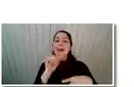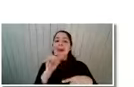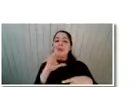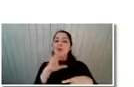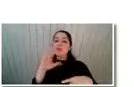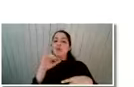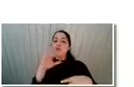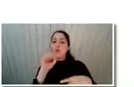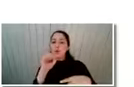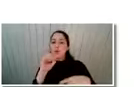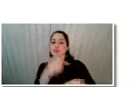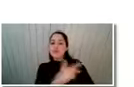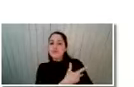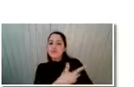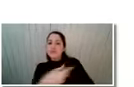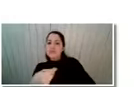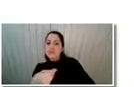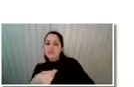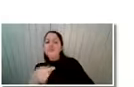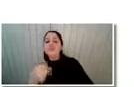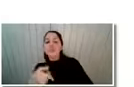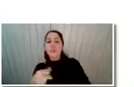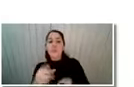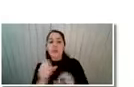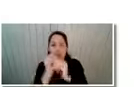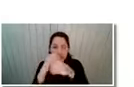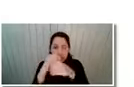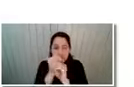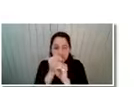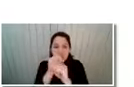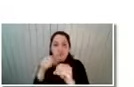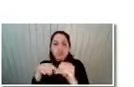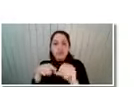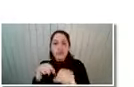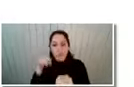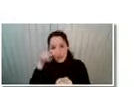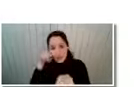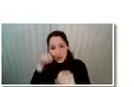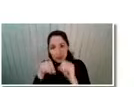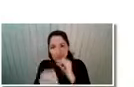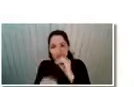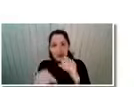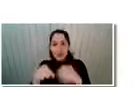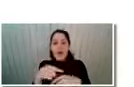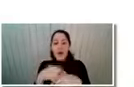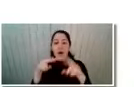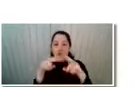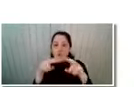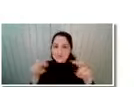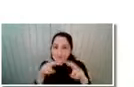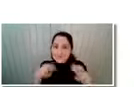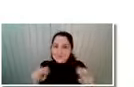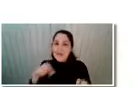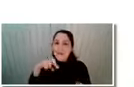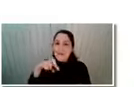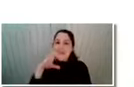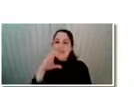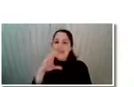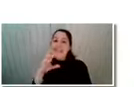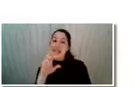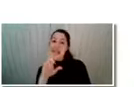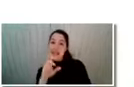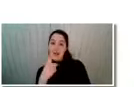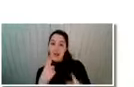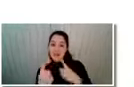viene una amplificación del material por el ampliamente término utilizado, que es la PCR, y después la interpretación de